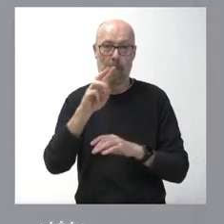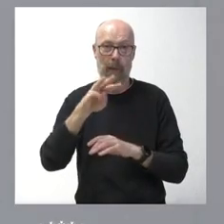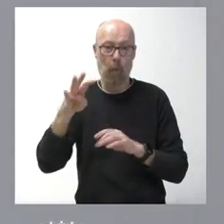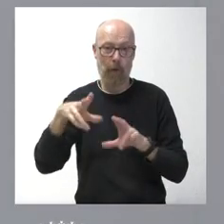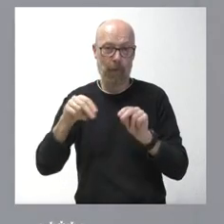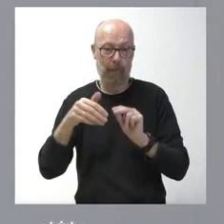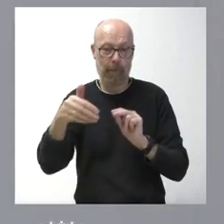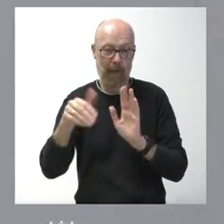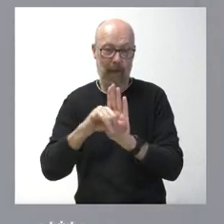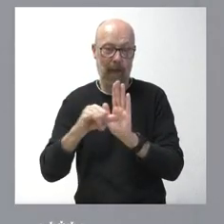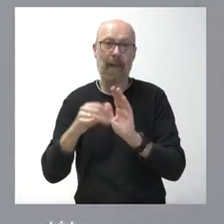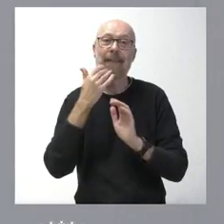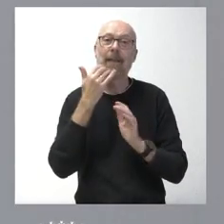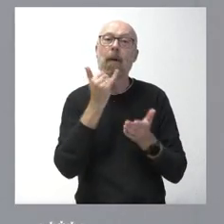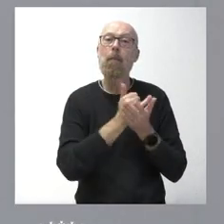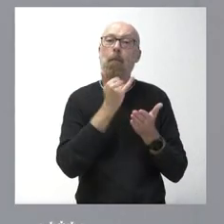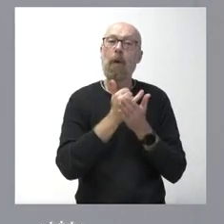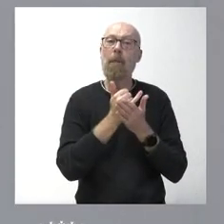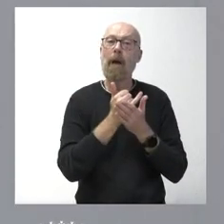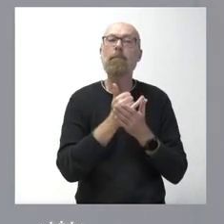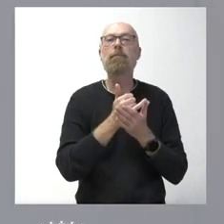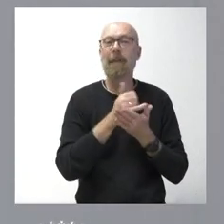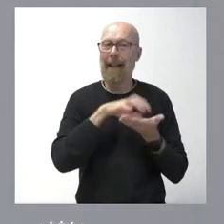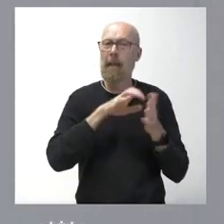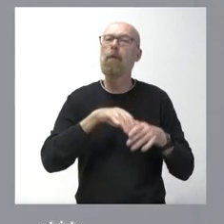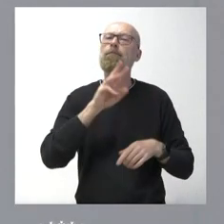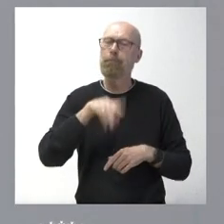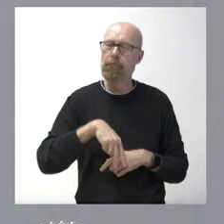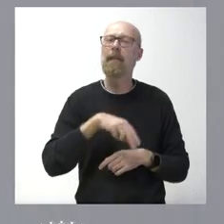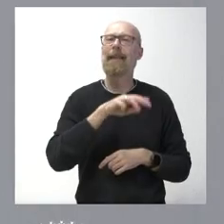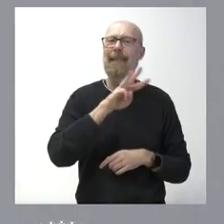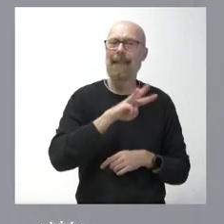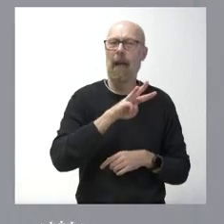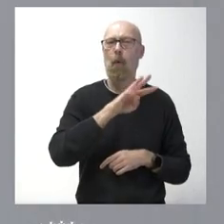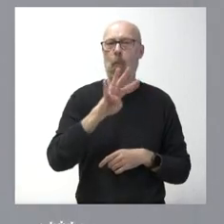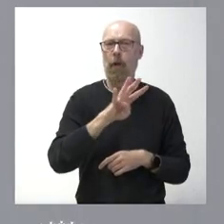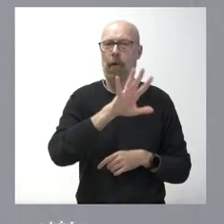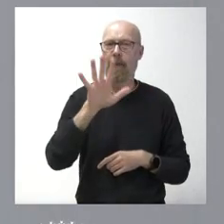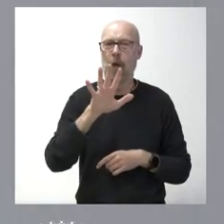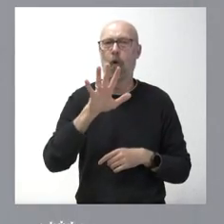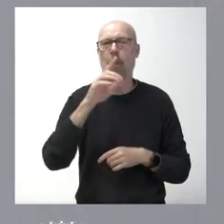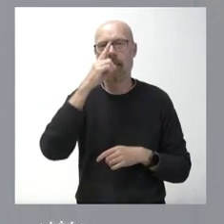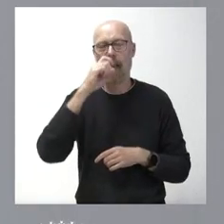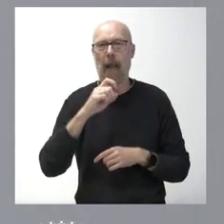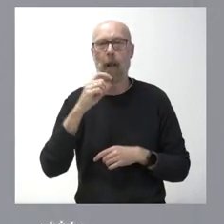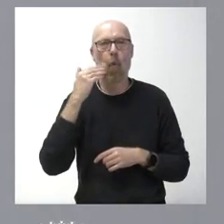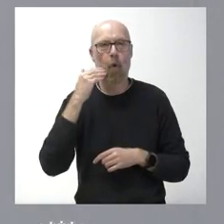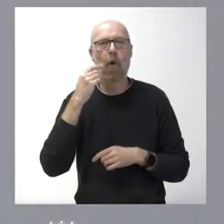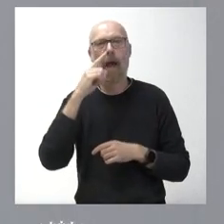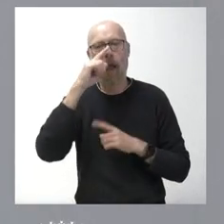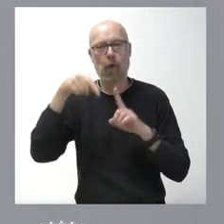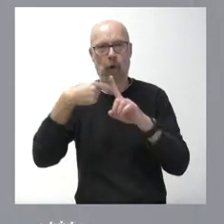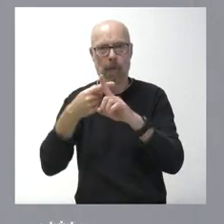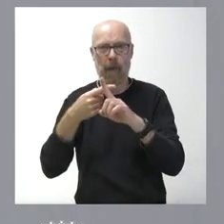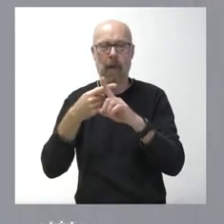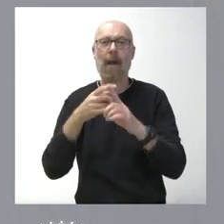la ebau en Castilla León serán los días 3 4 y 5 de junio del año 2025 y que serán las mismas fechas que la mayor parte